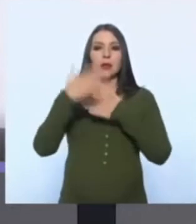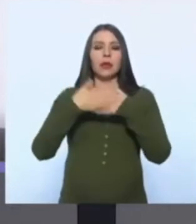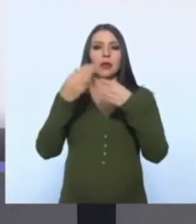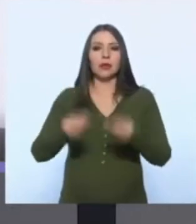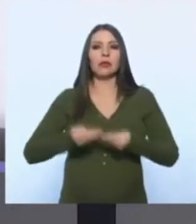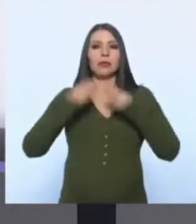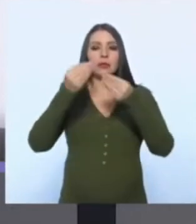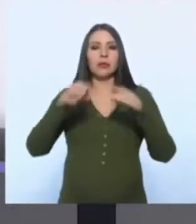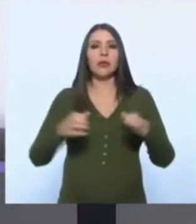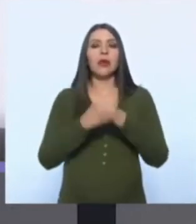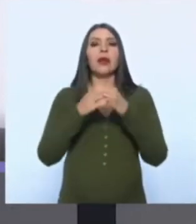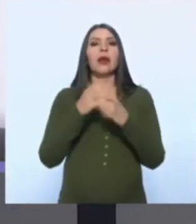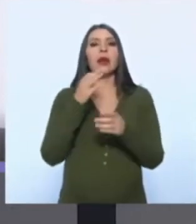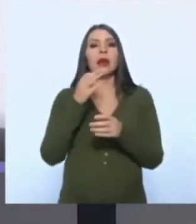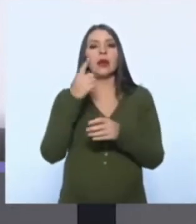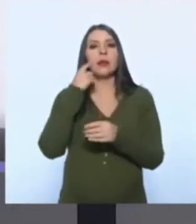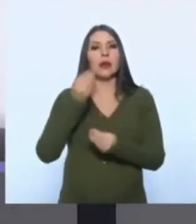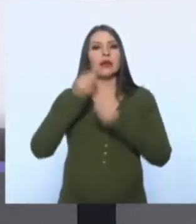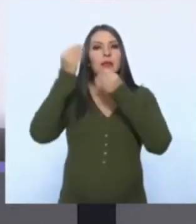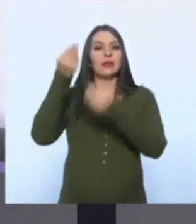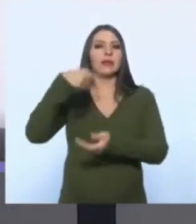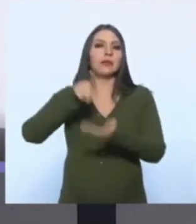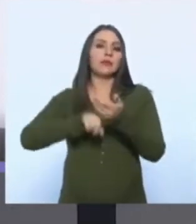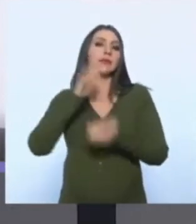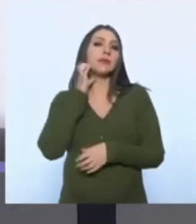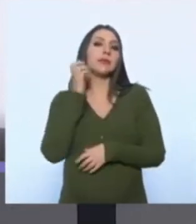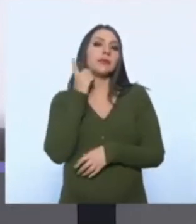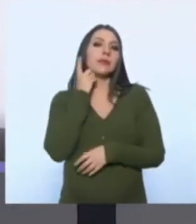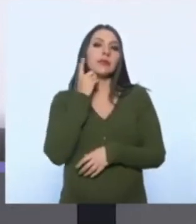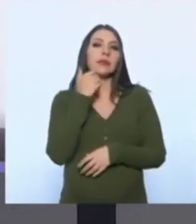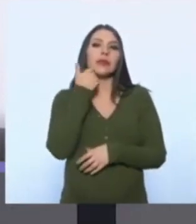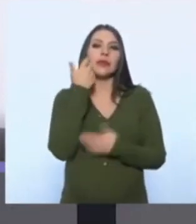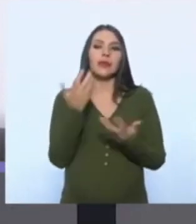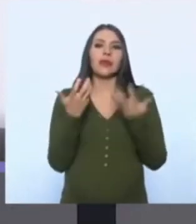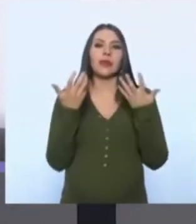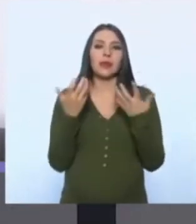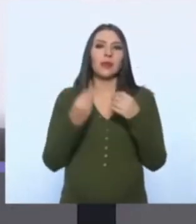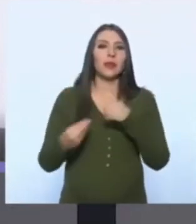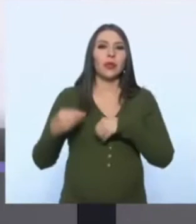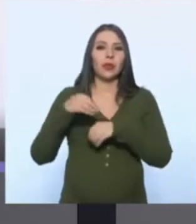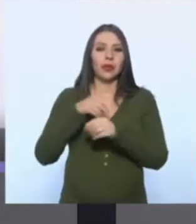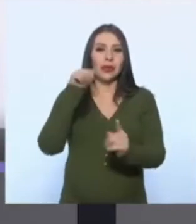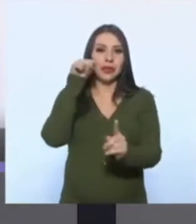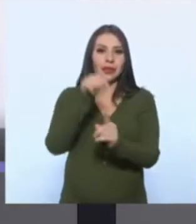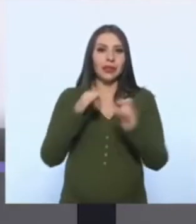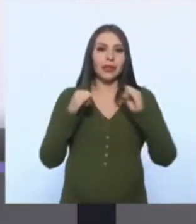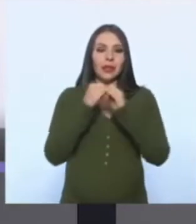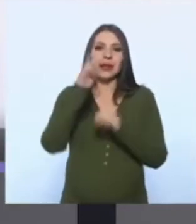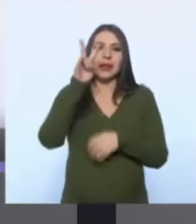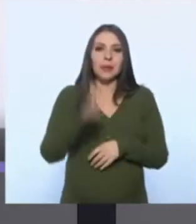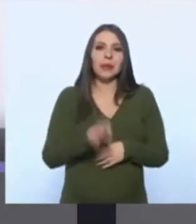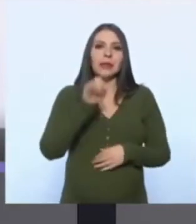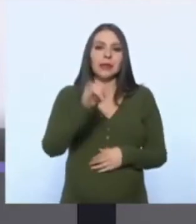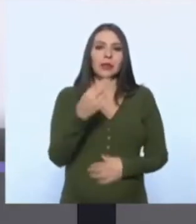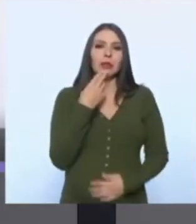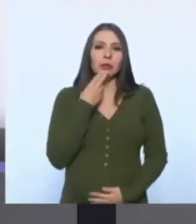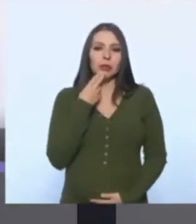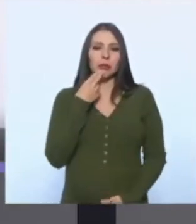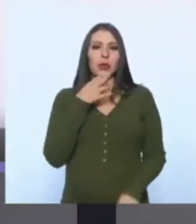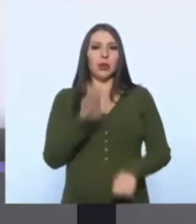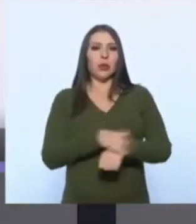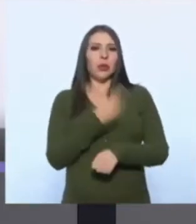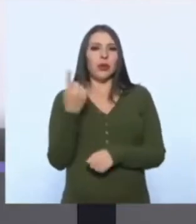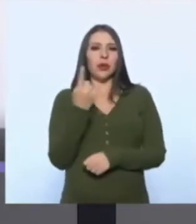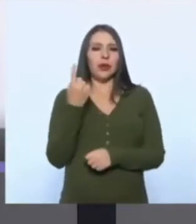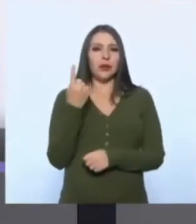y lo que estamos haciendo es tratar de que sea una institución que sea útil, porque actualmente están los defensores de oficio, que son los que nos